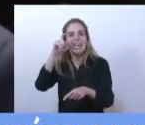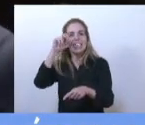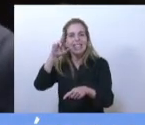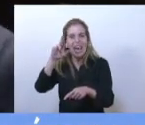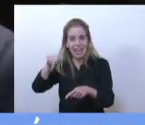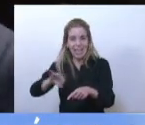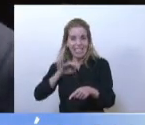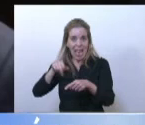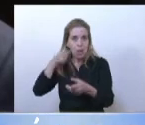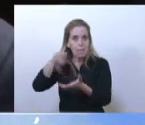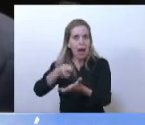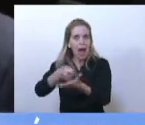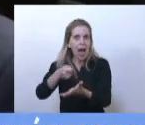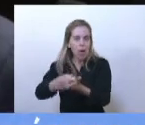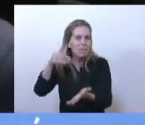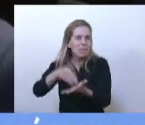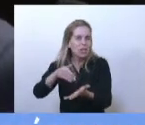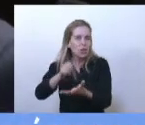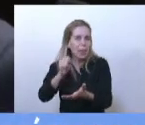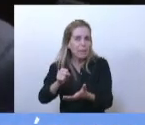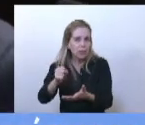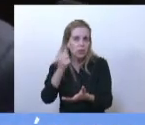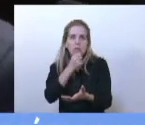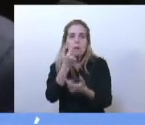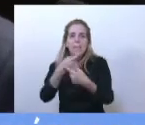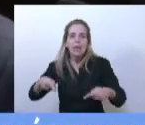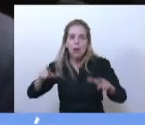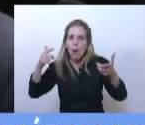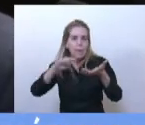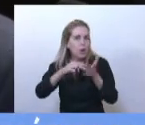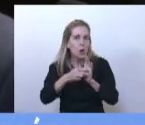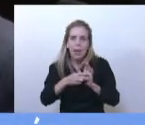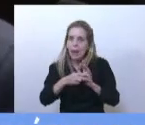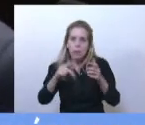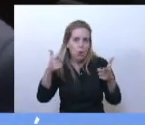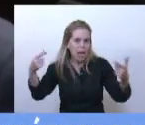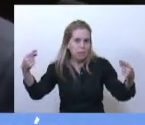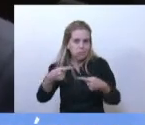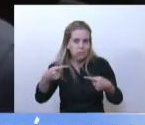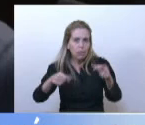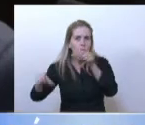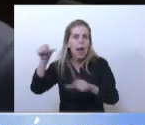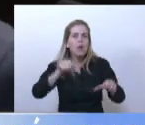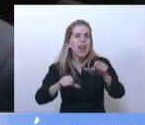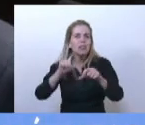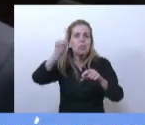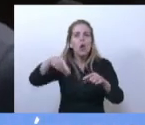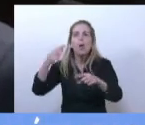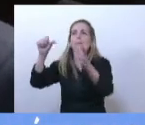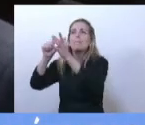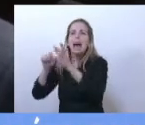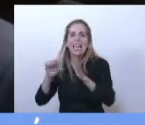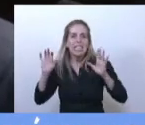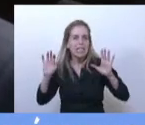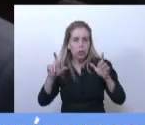a facer no hay ningún problema por ningún laboratorio por su origen mientras tenga y traiga